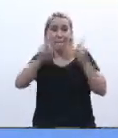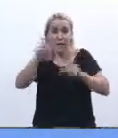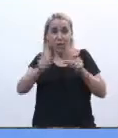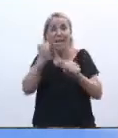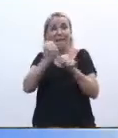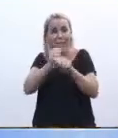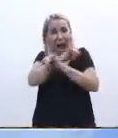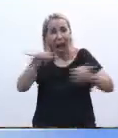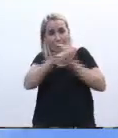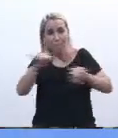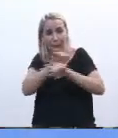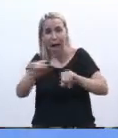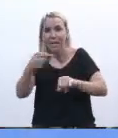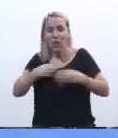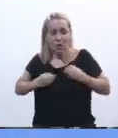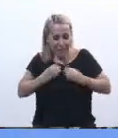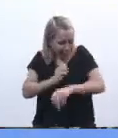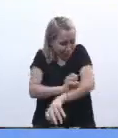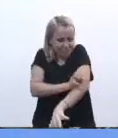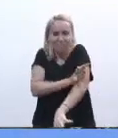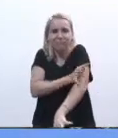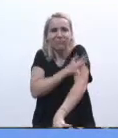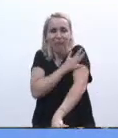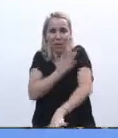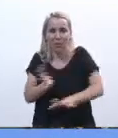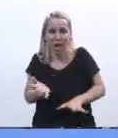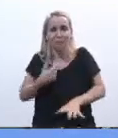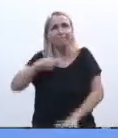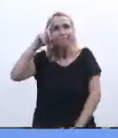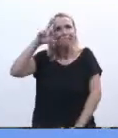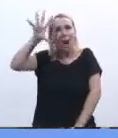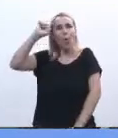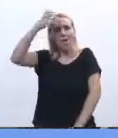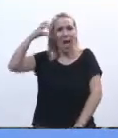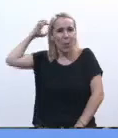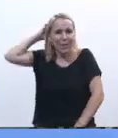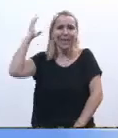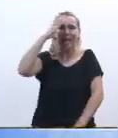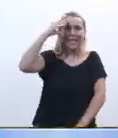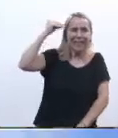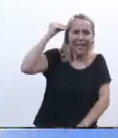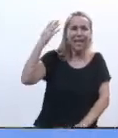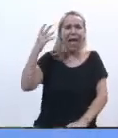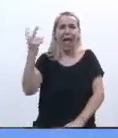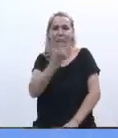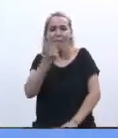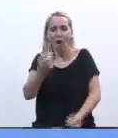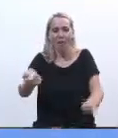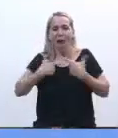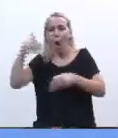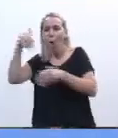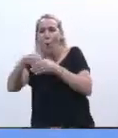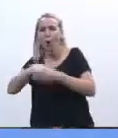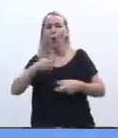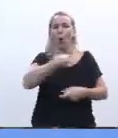Siento en mi piel la emoción de acordarme de Vita, de Cristina, que nos dieron el voto,